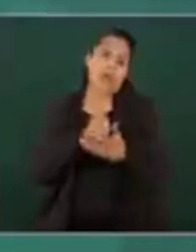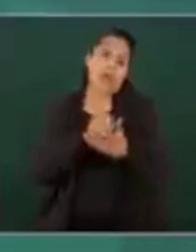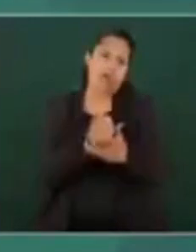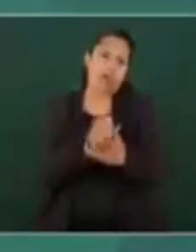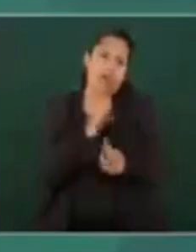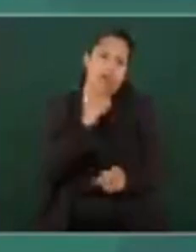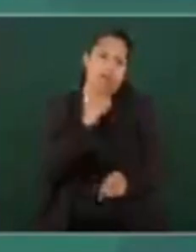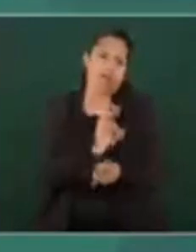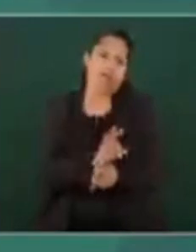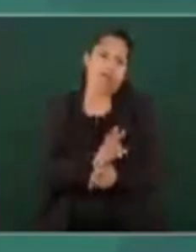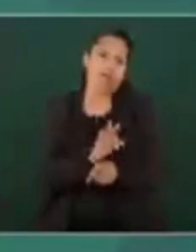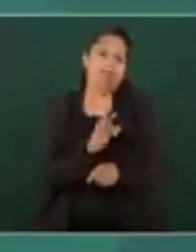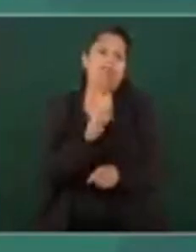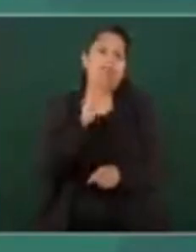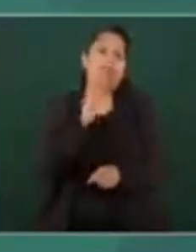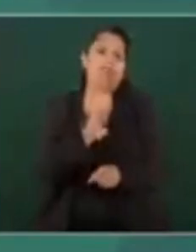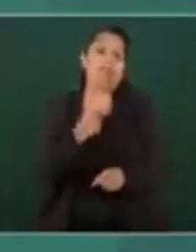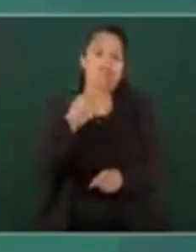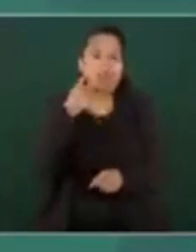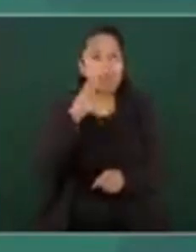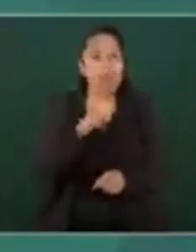de los derechos humanos.